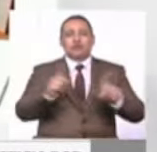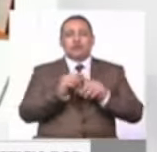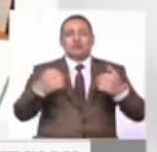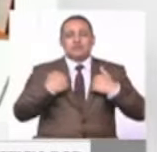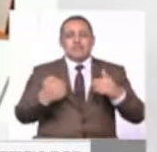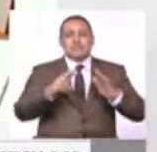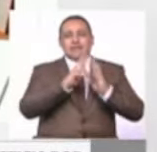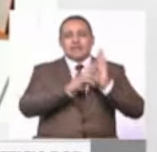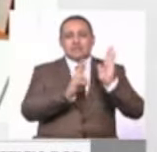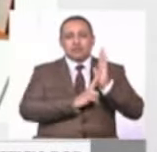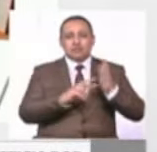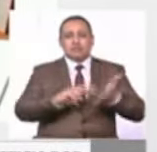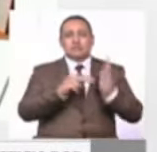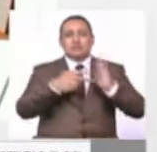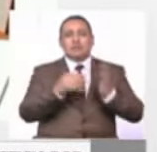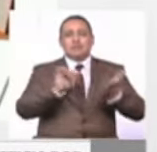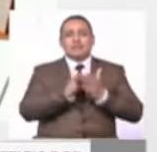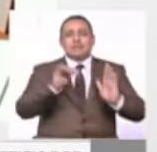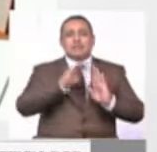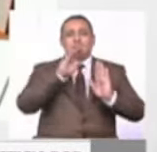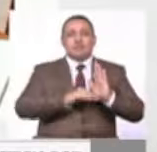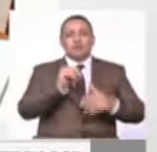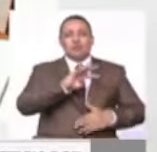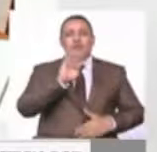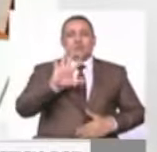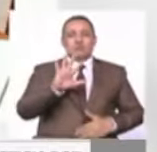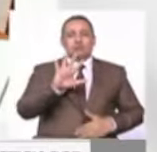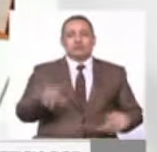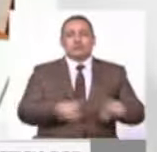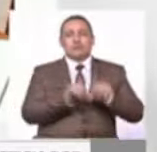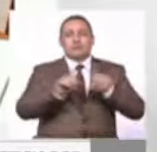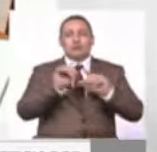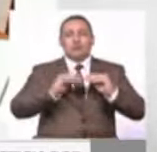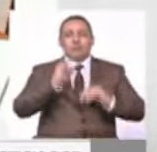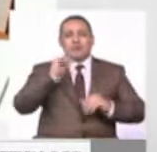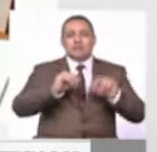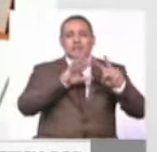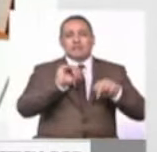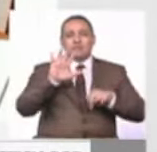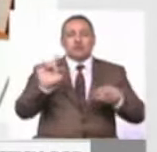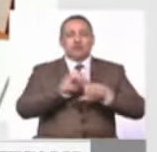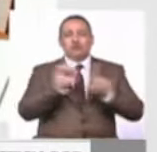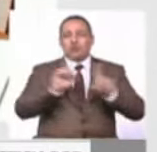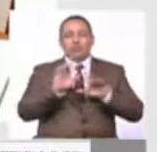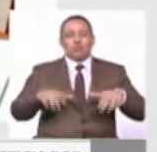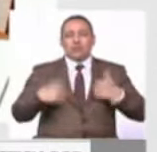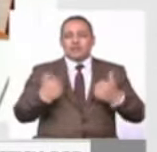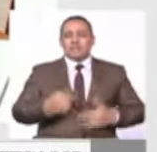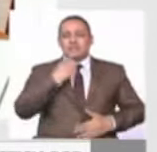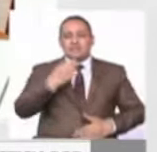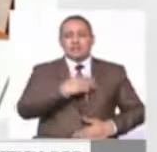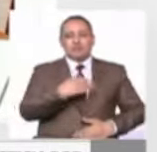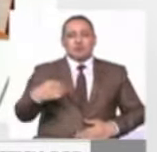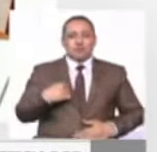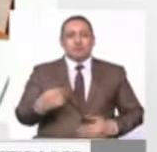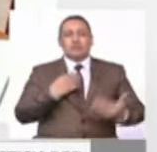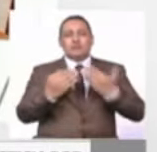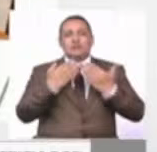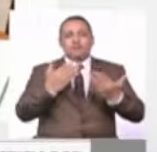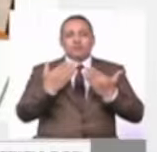requisitos O sea que tiene menos de 45 más de 75 no puede ser miembro de de modo